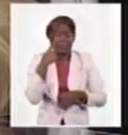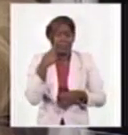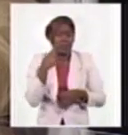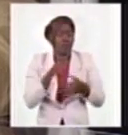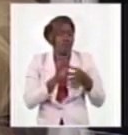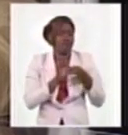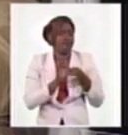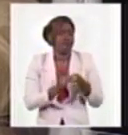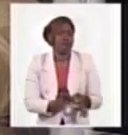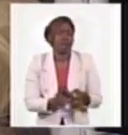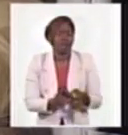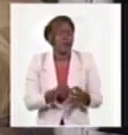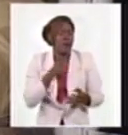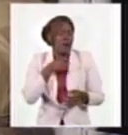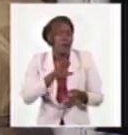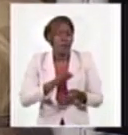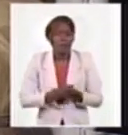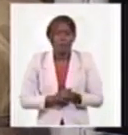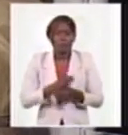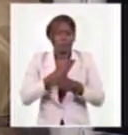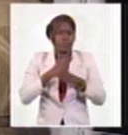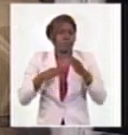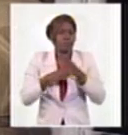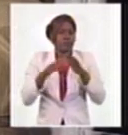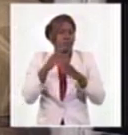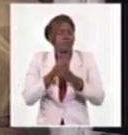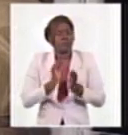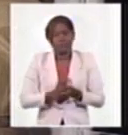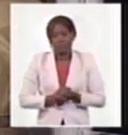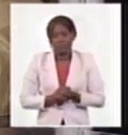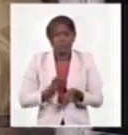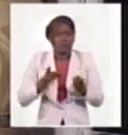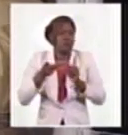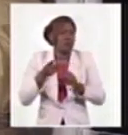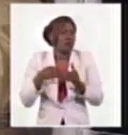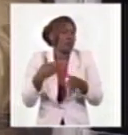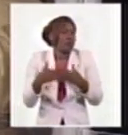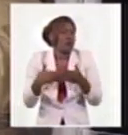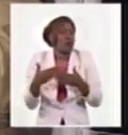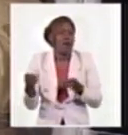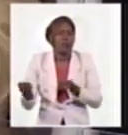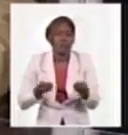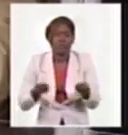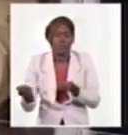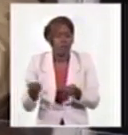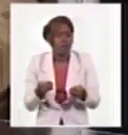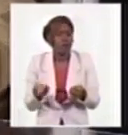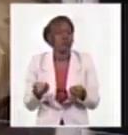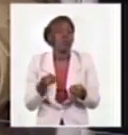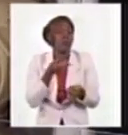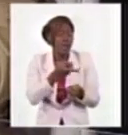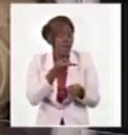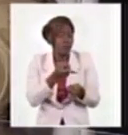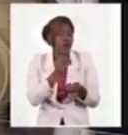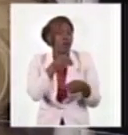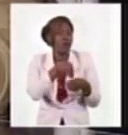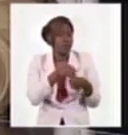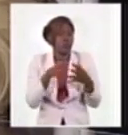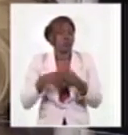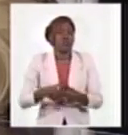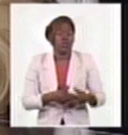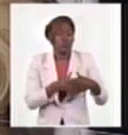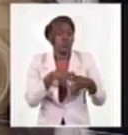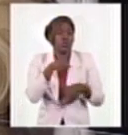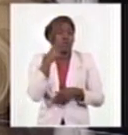por ejemplo, en las construcciones, en el sector automotriz. Todo eso lo que está dibujando es un cuadro complicado